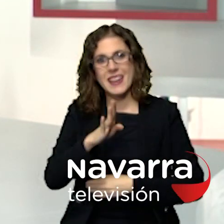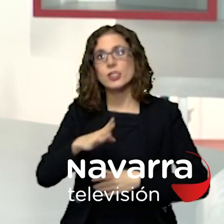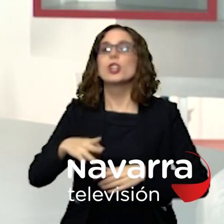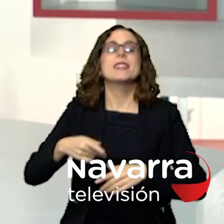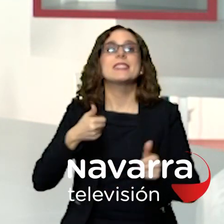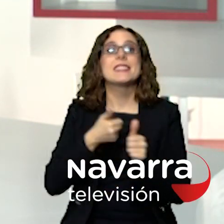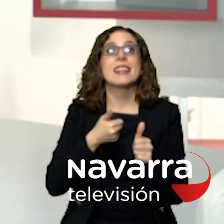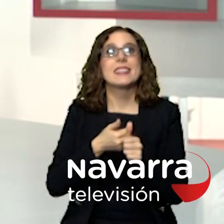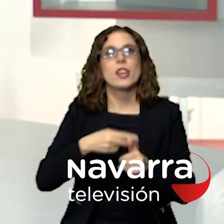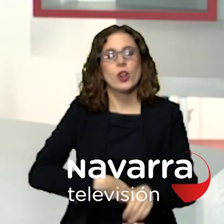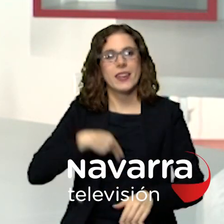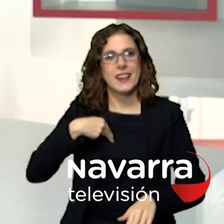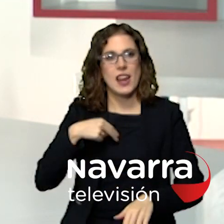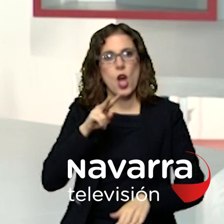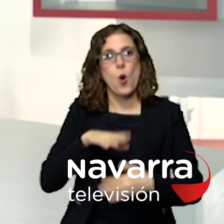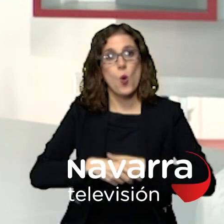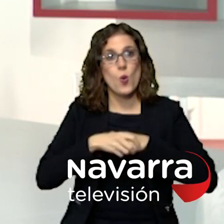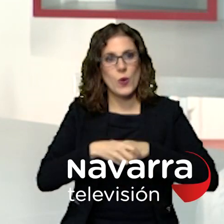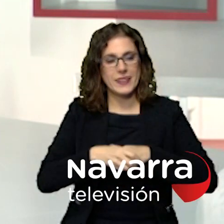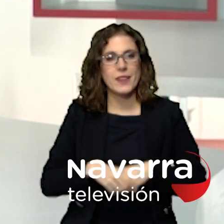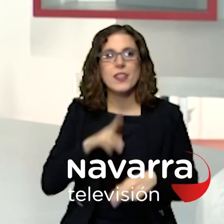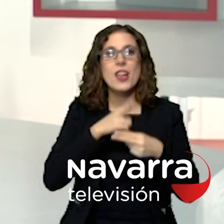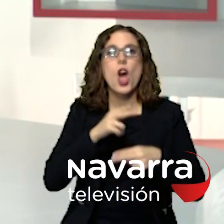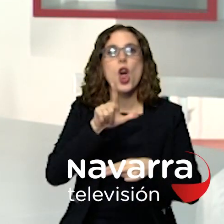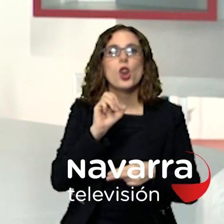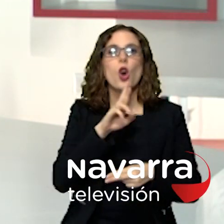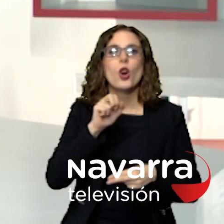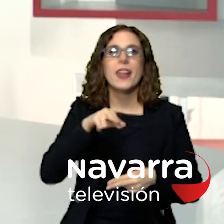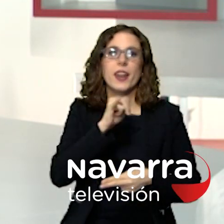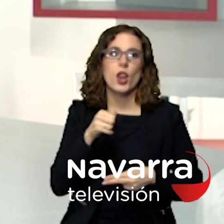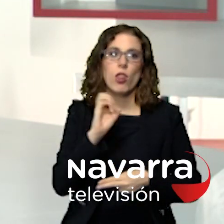Federación de Industria, Construcción y Agro, Lorenzo Ríos. Muy buenas tardes.